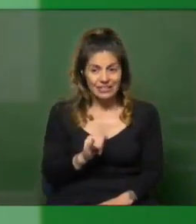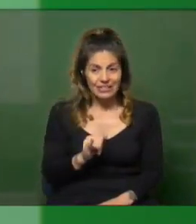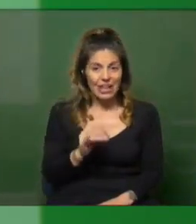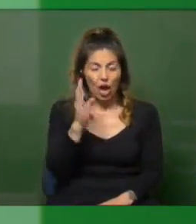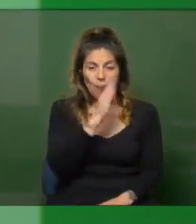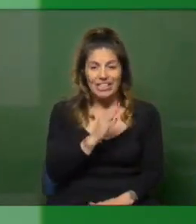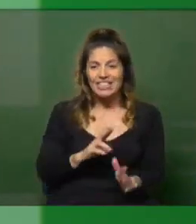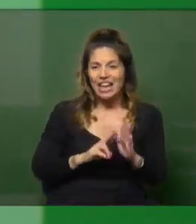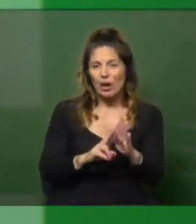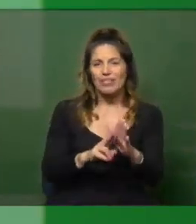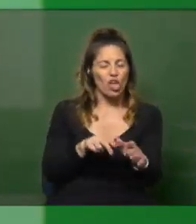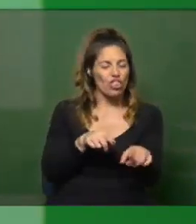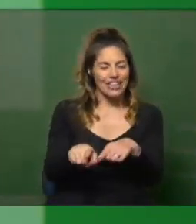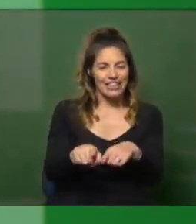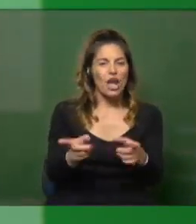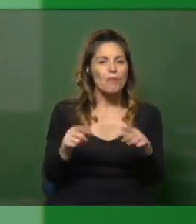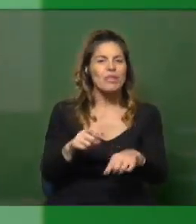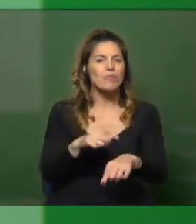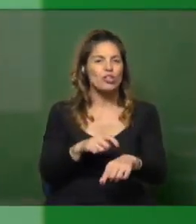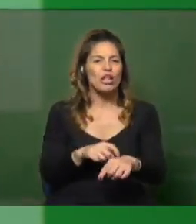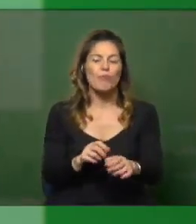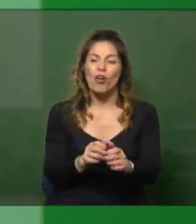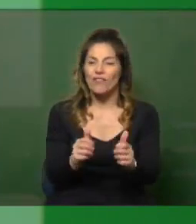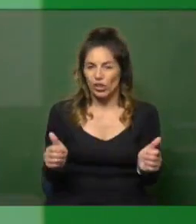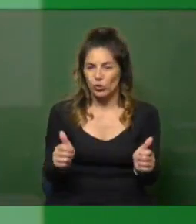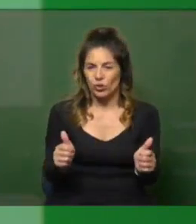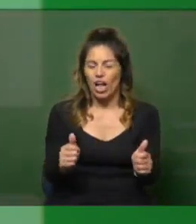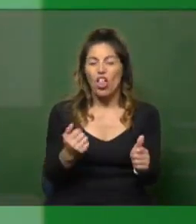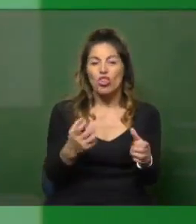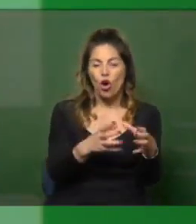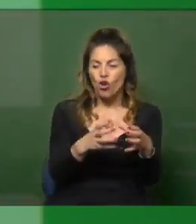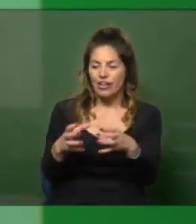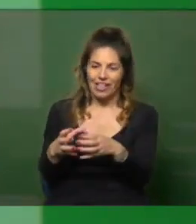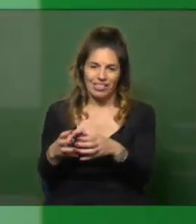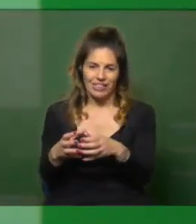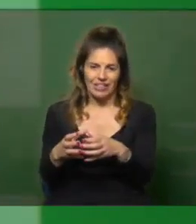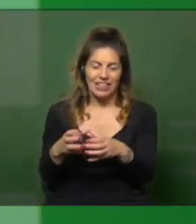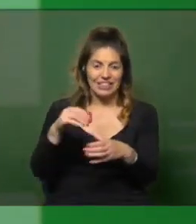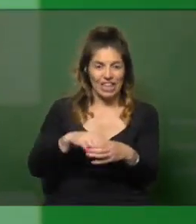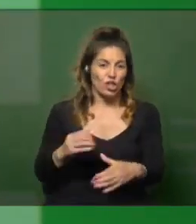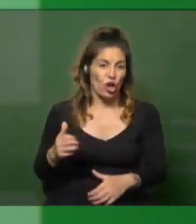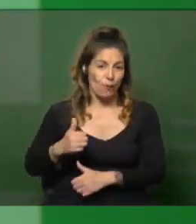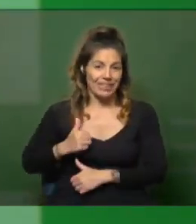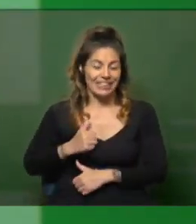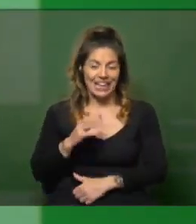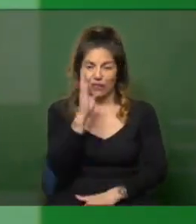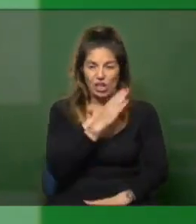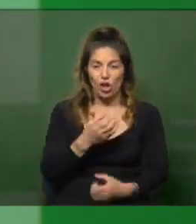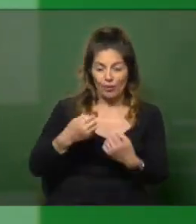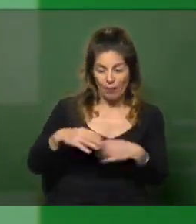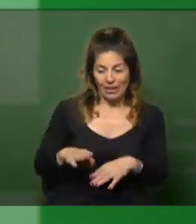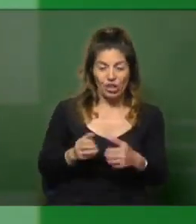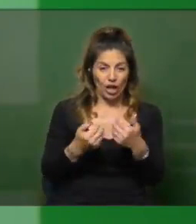Brasil la representación era directa pero al mismo tiempo la fractura porque había dos grandes corrientes dentro de los militares brasileros los que habían perdido la